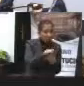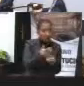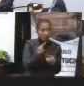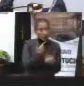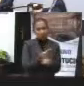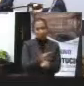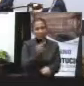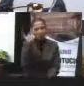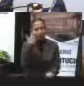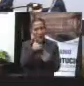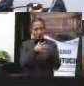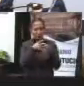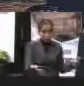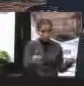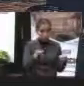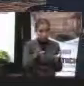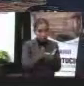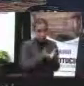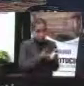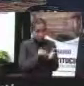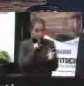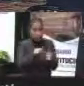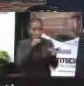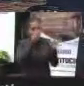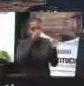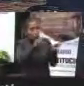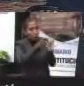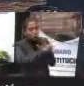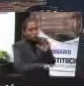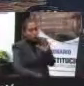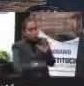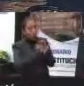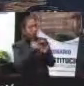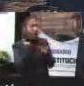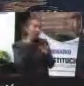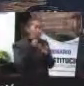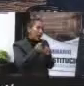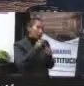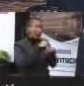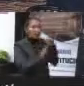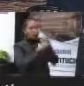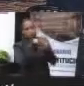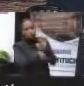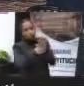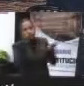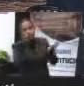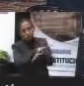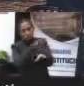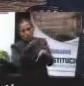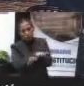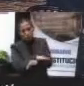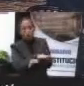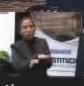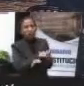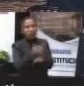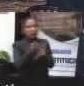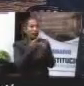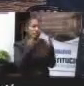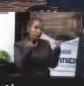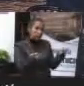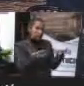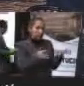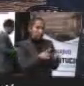despojada la historia constitucional de su genuino sentido diacrónico, variable y cambiante, es decir,